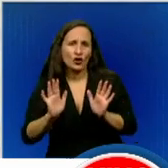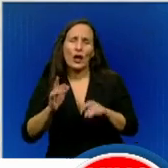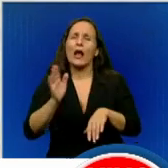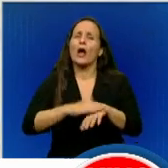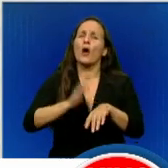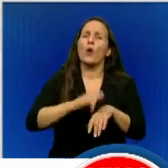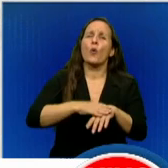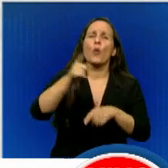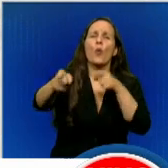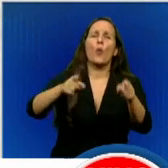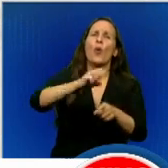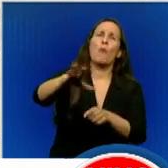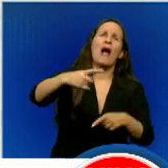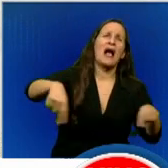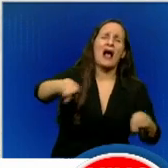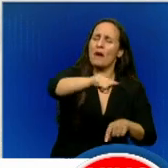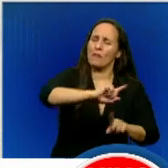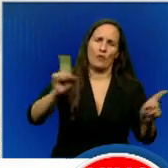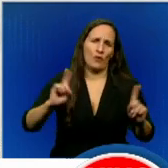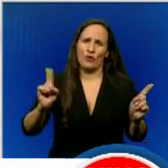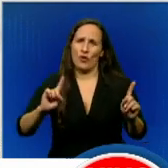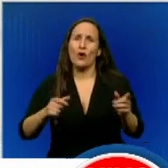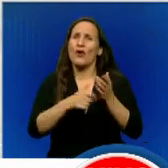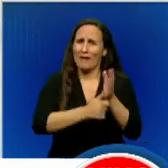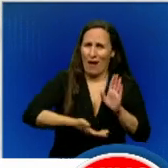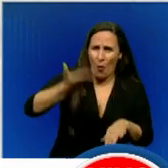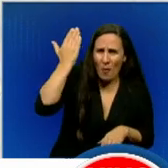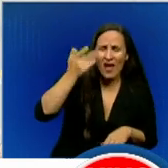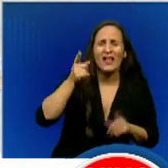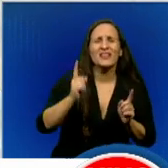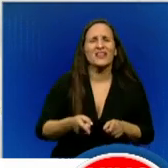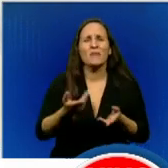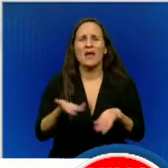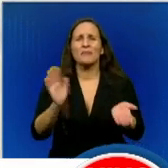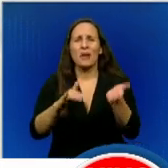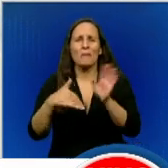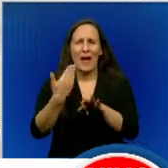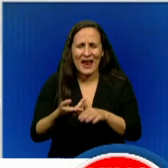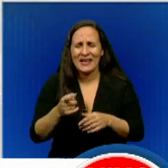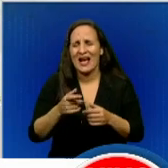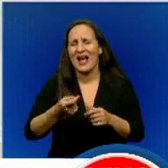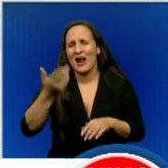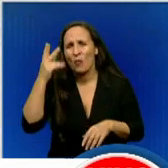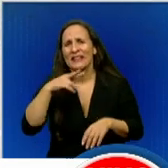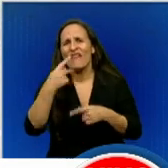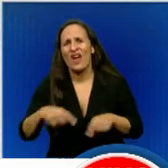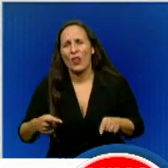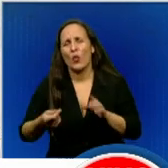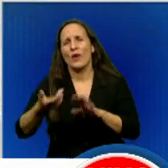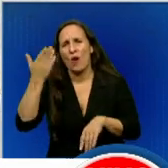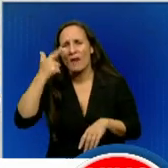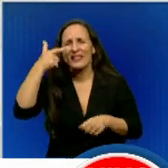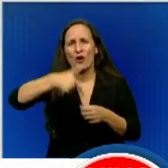ni busquen enemigos en donde no están y no sólo aumenta la carne aumentan los pañales aumentan las verduras aumenta el